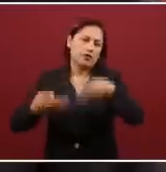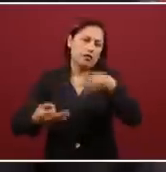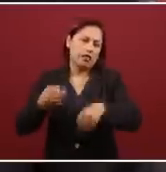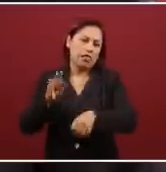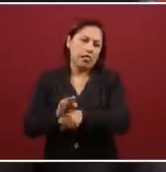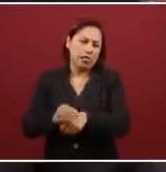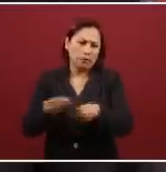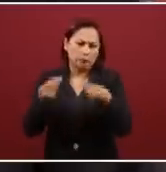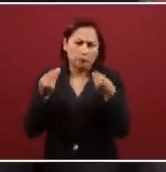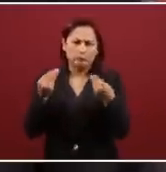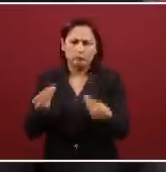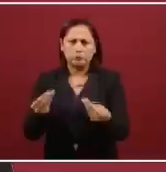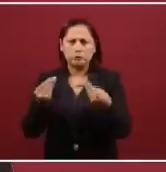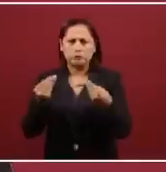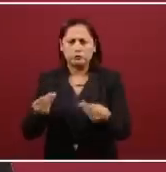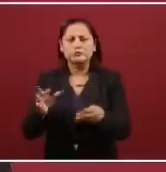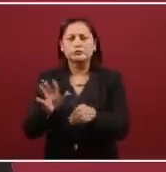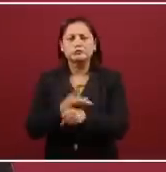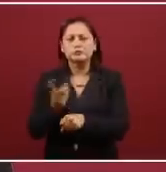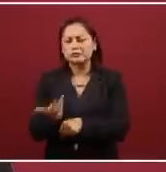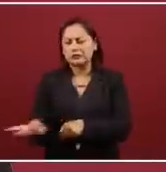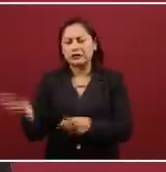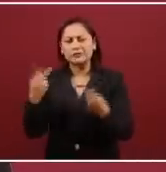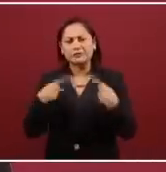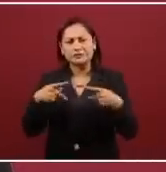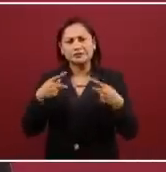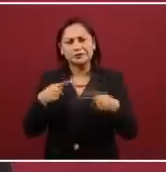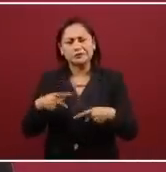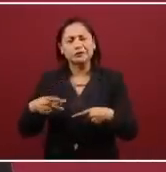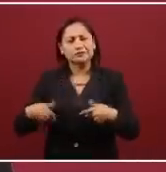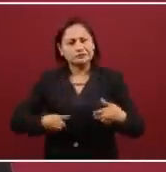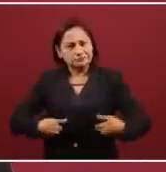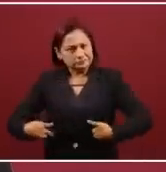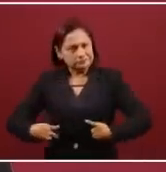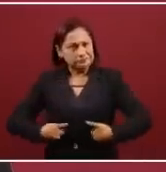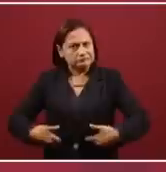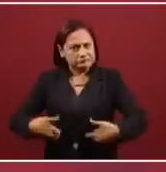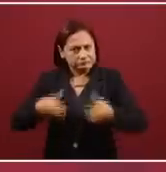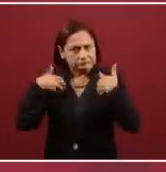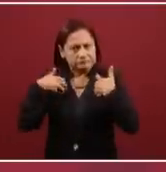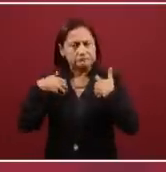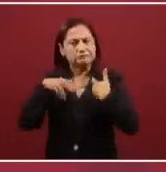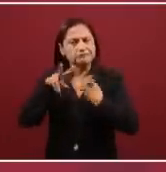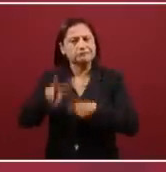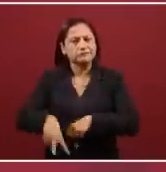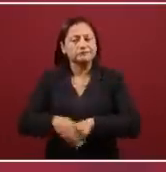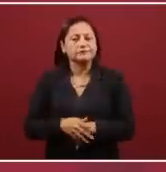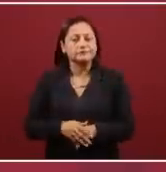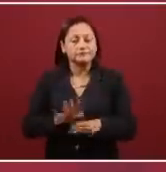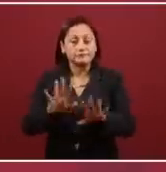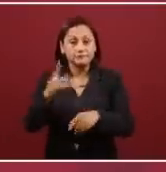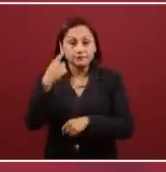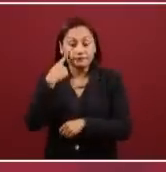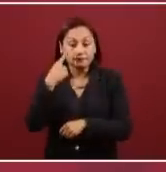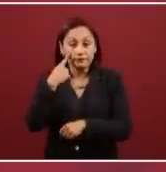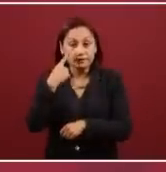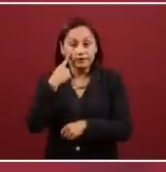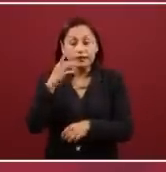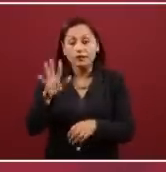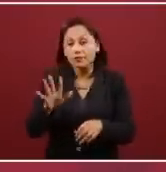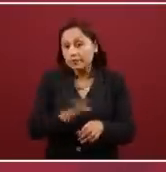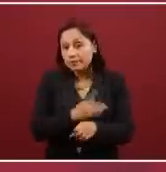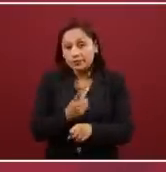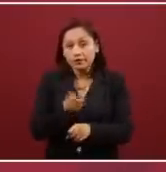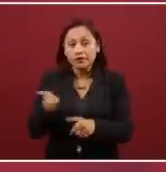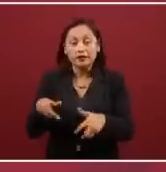porque están molestos, enojados. Imagínense que iban a cobrar por